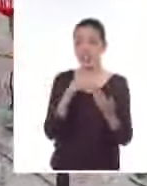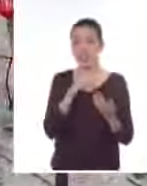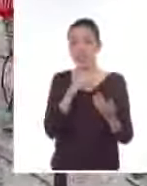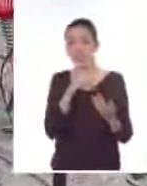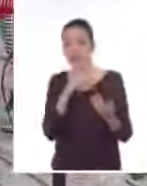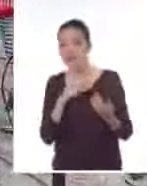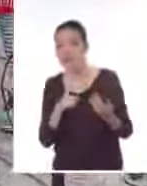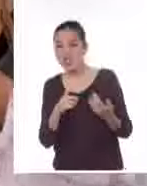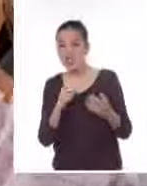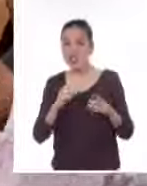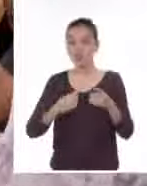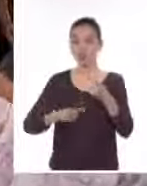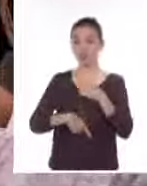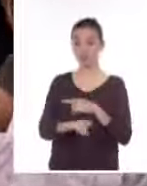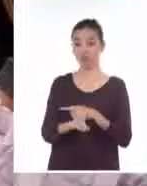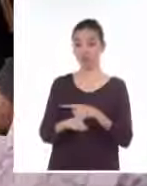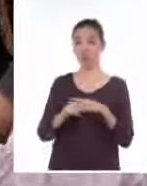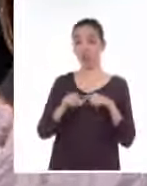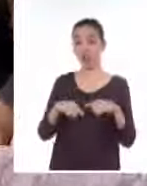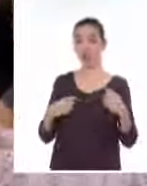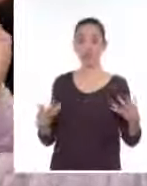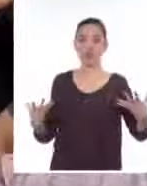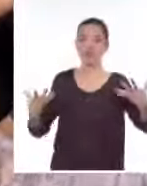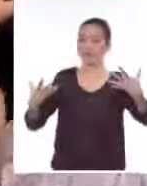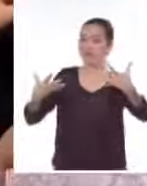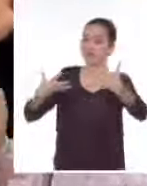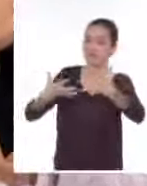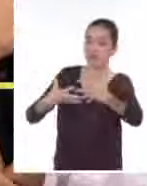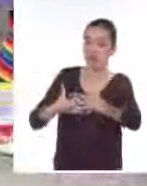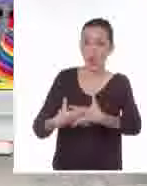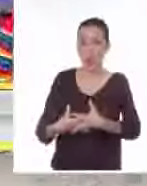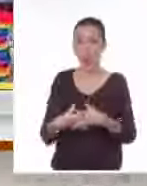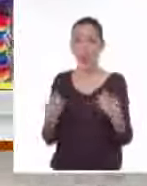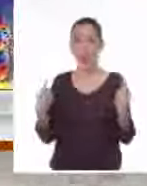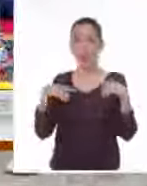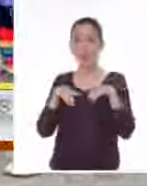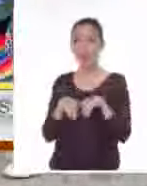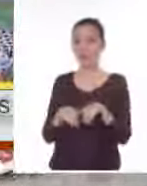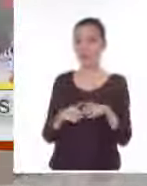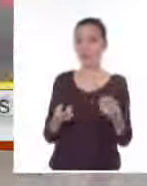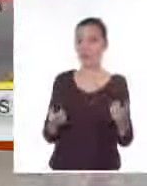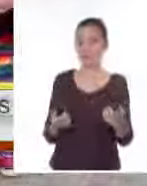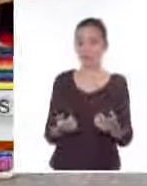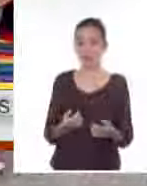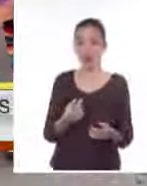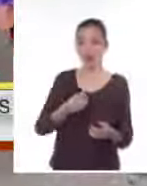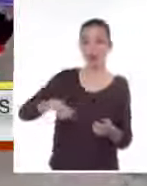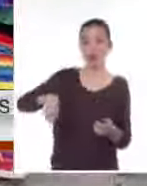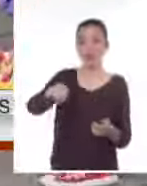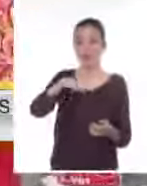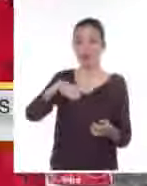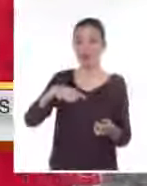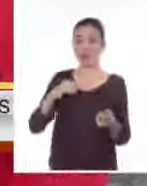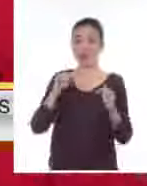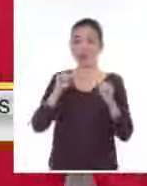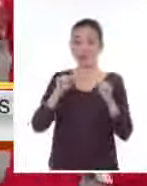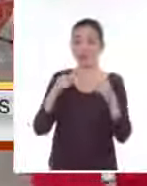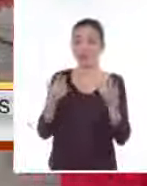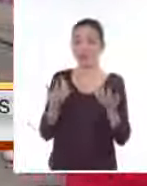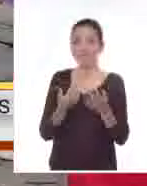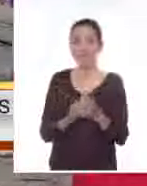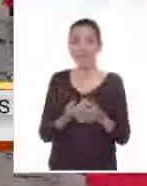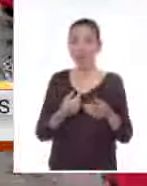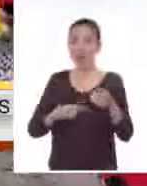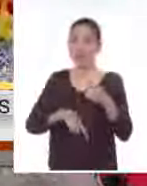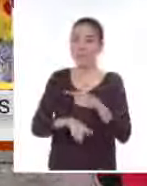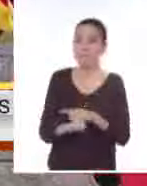de la Cruzada Teatral por la Ruta del Che y Camilo. Desde El Pedrero, comunidad montañosa de Fomento, se realizó la convocatoria a